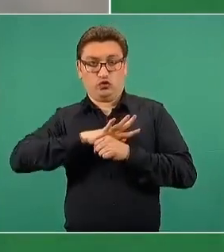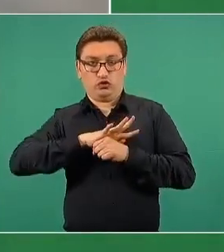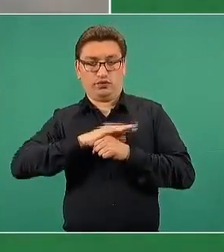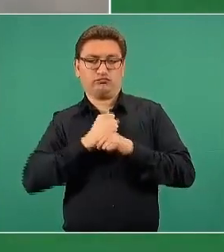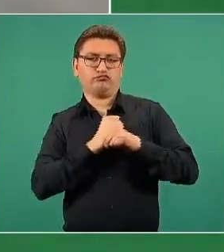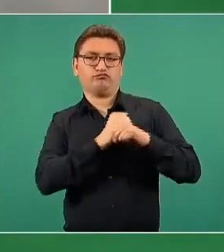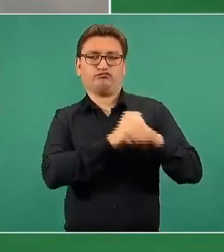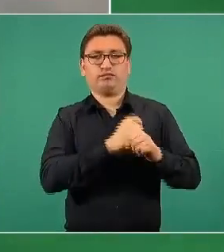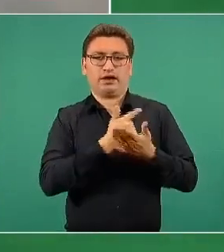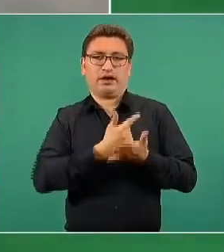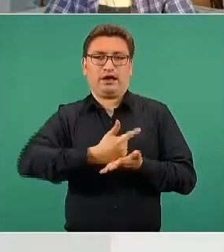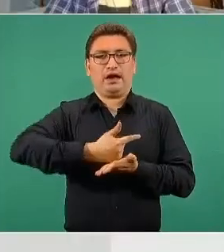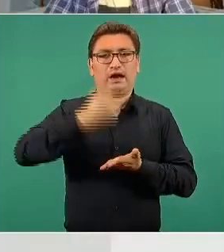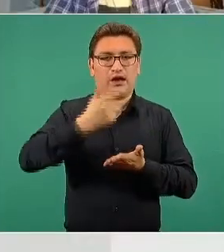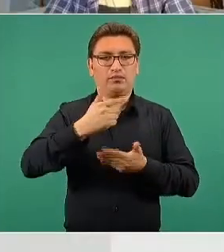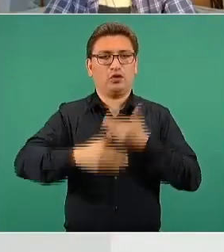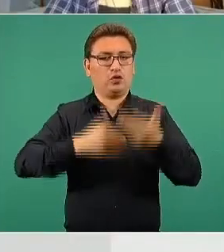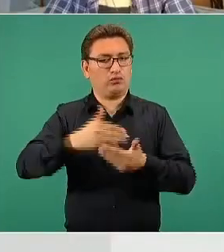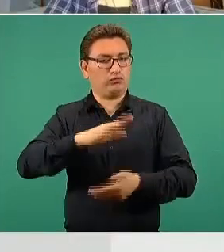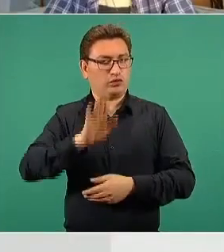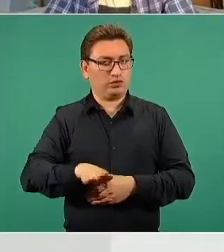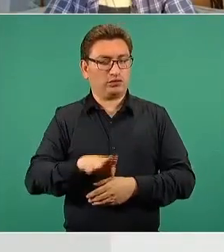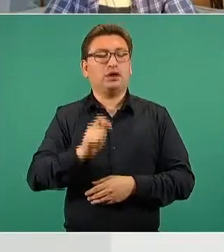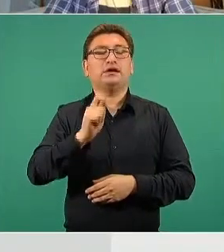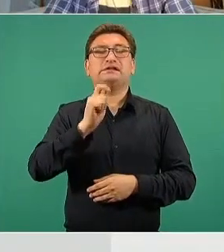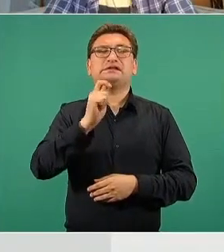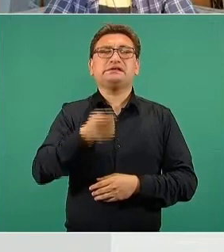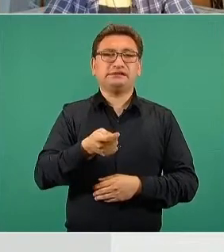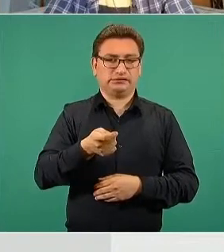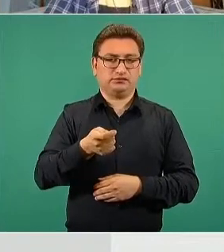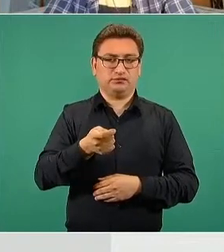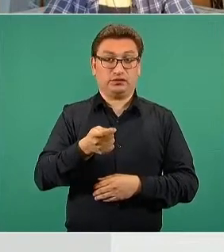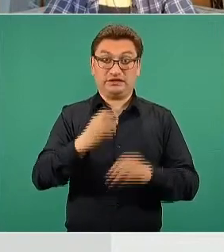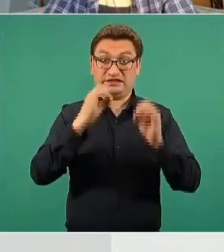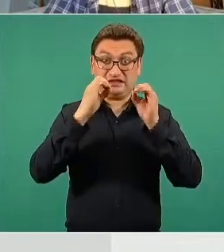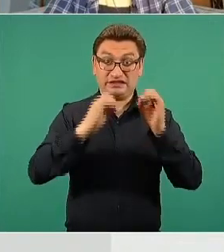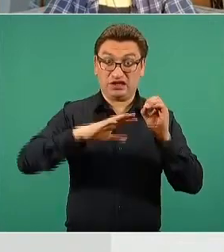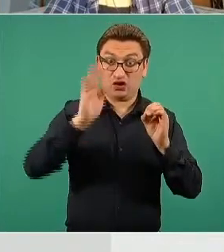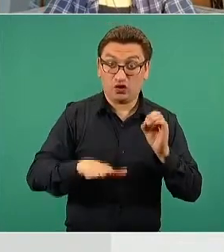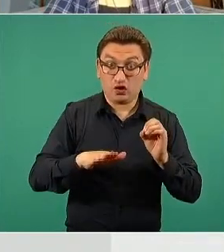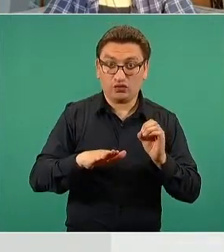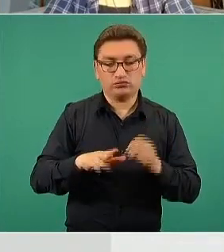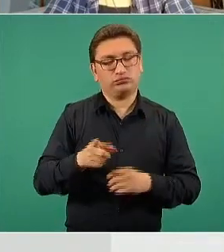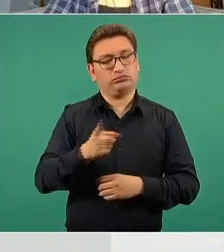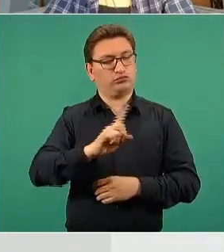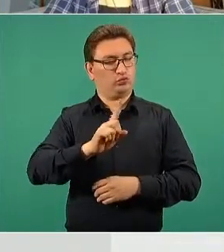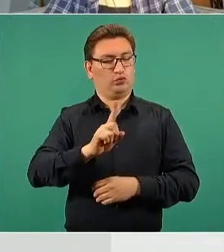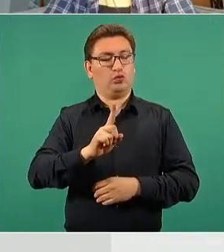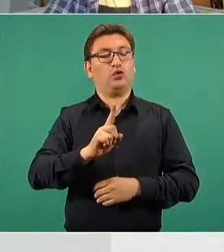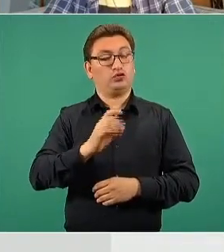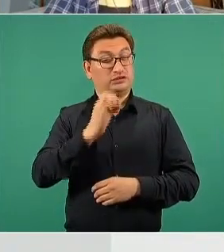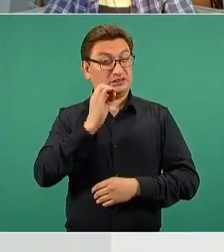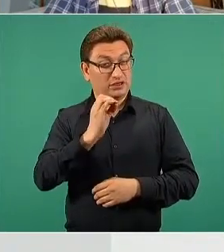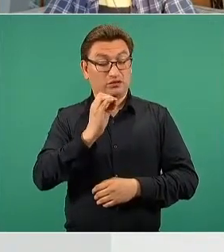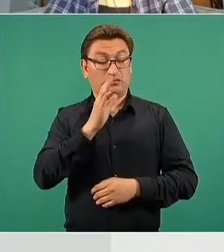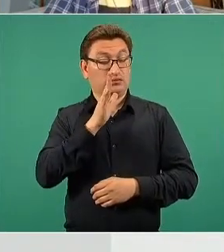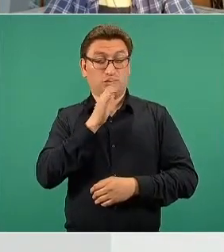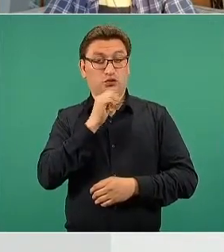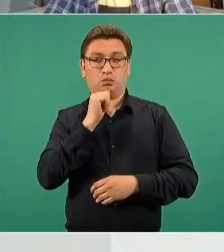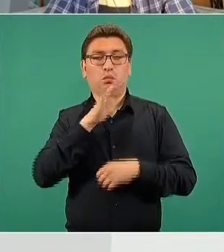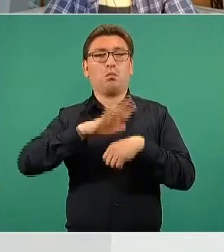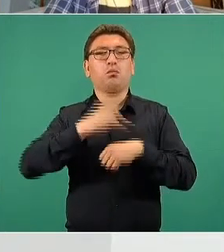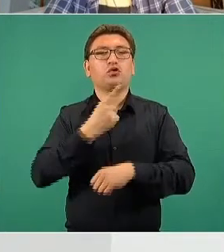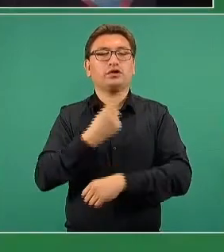complicaciones y la muerte. Esto no significa cero. Esto no significa cero. ¿Por qué? Porque